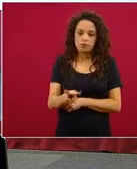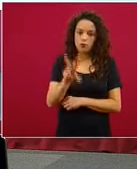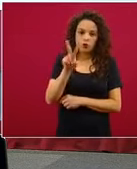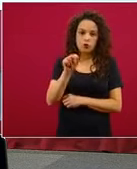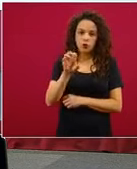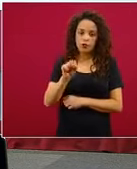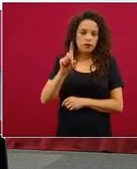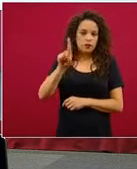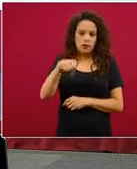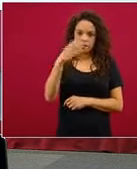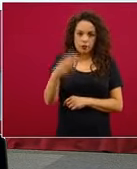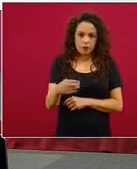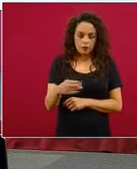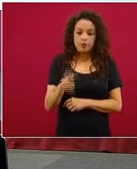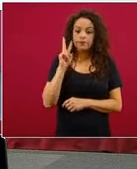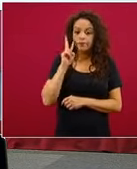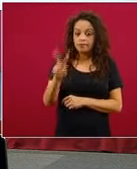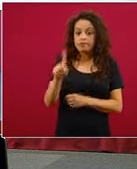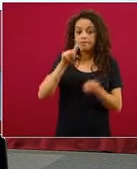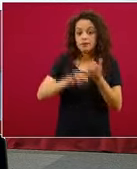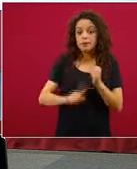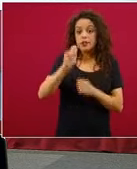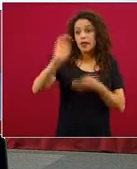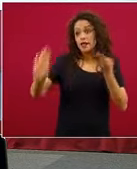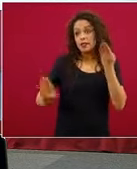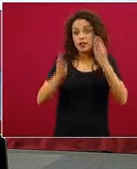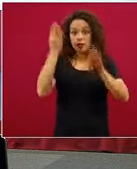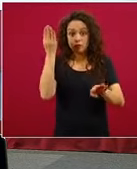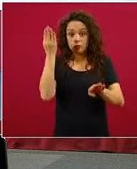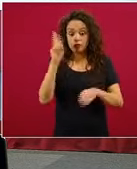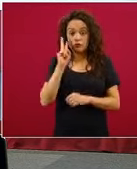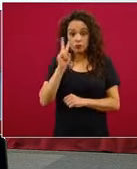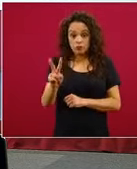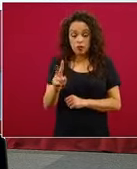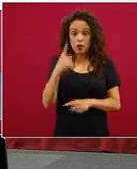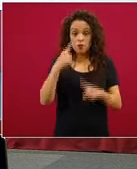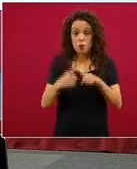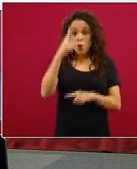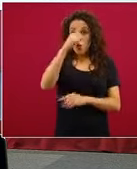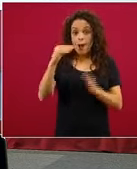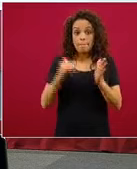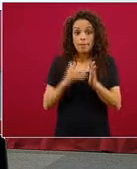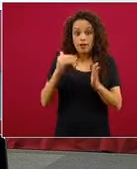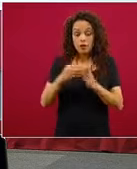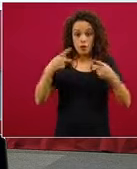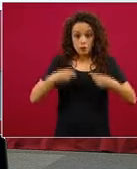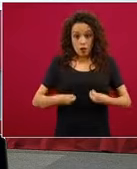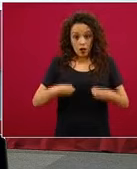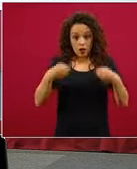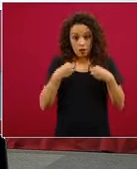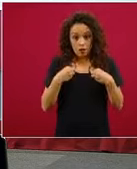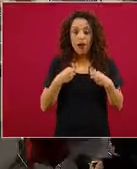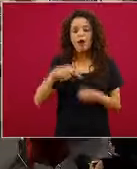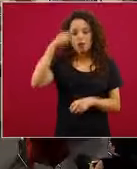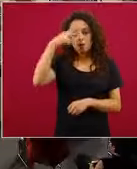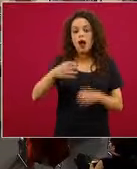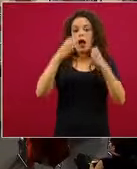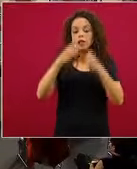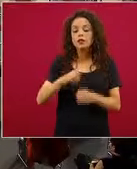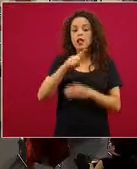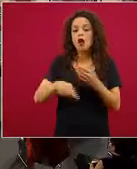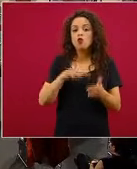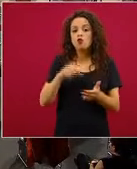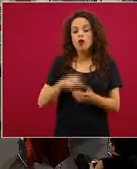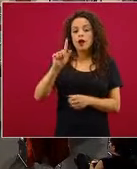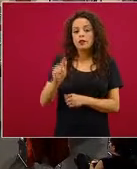comparativo mundial por tasa por millón que México ocupa el lugar número 71 con